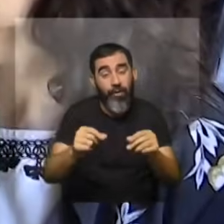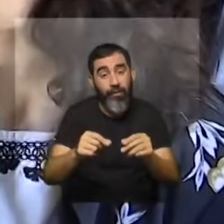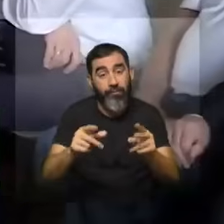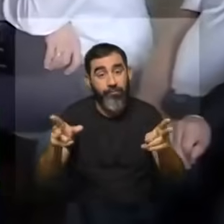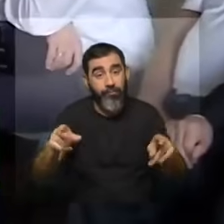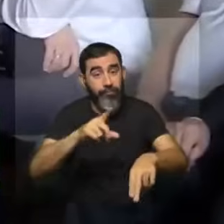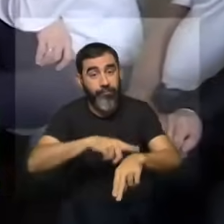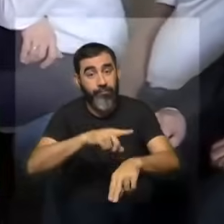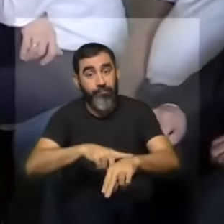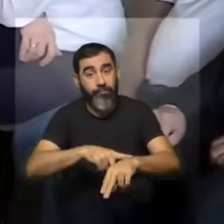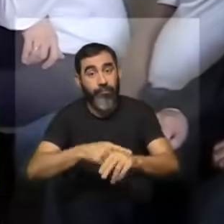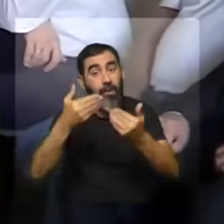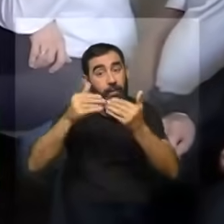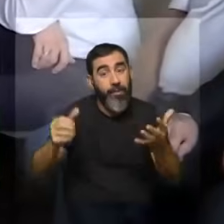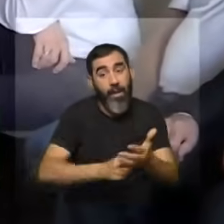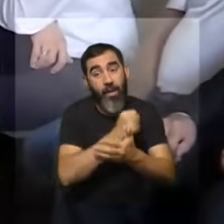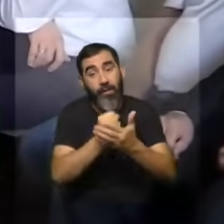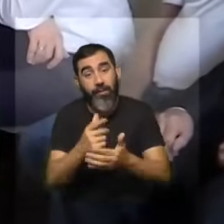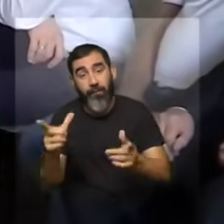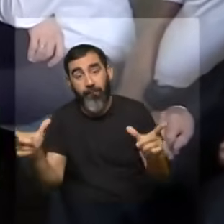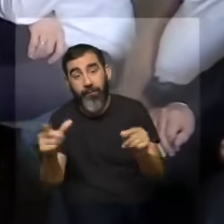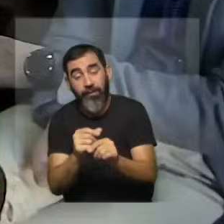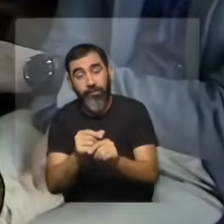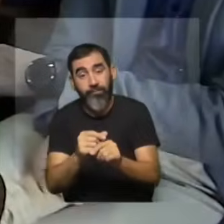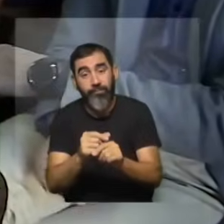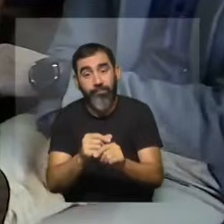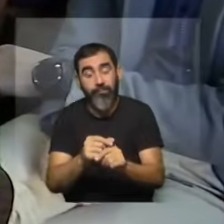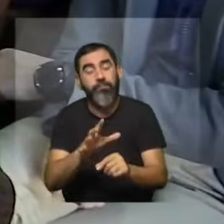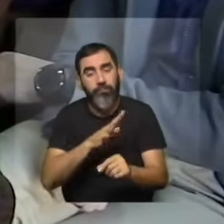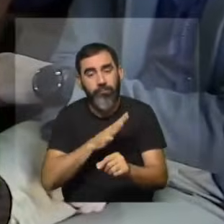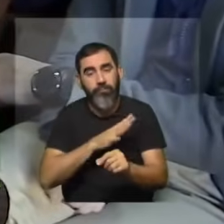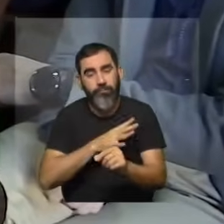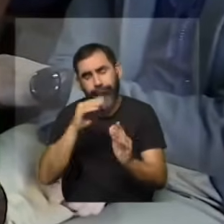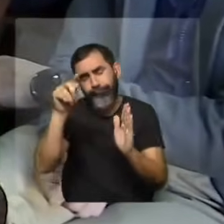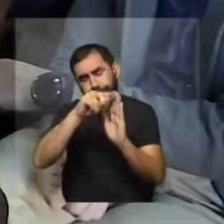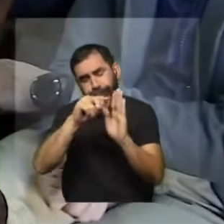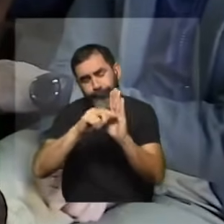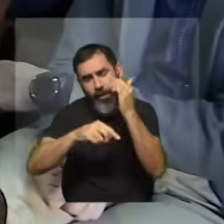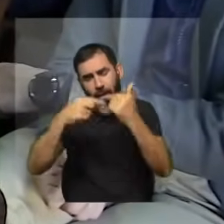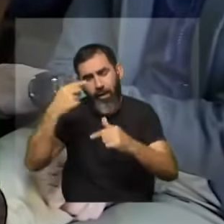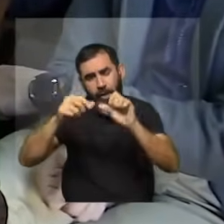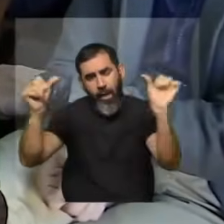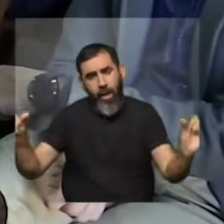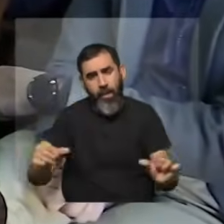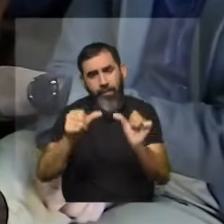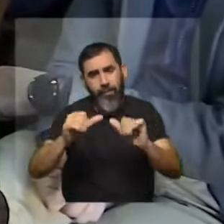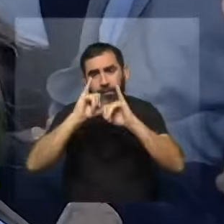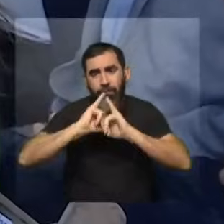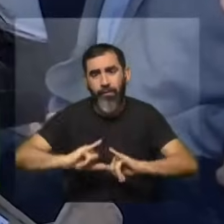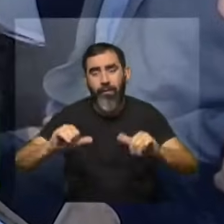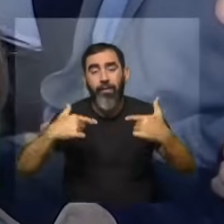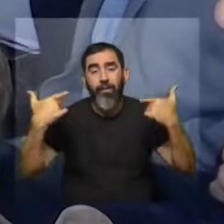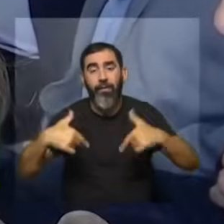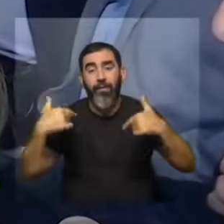desde que digamos, comience o está comenzando, vamos a tener una cantidad de actividades promovidas por la Intendencia